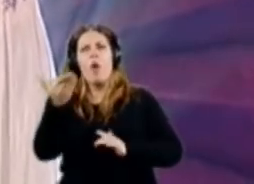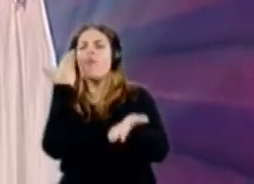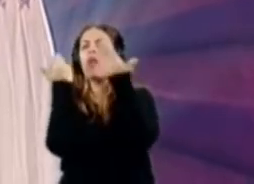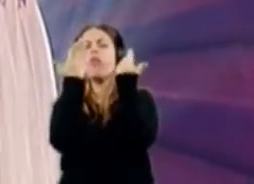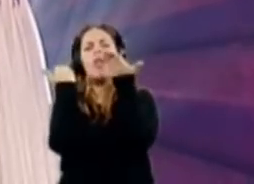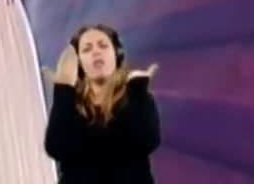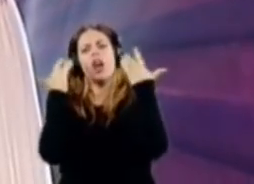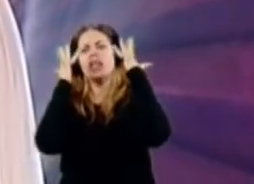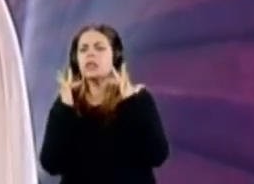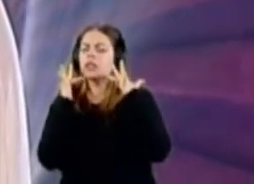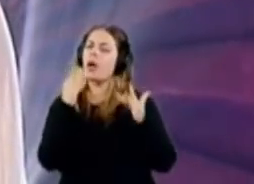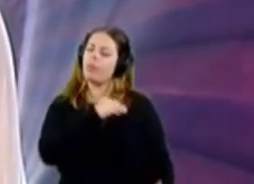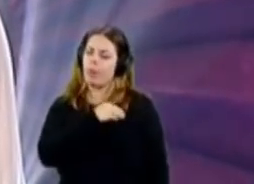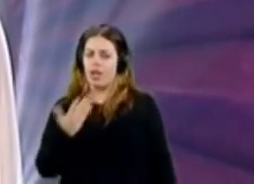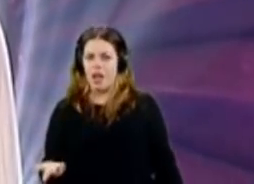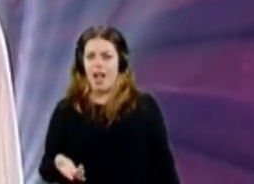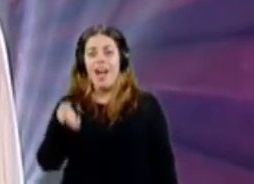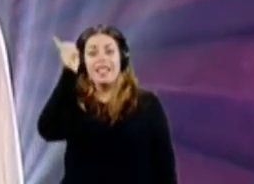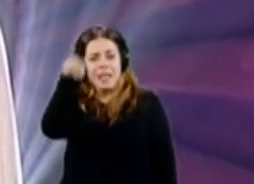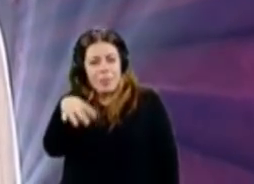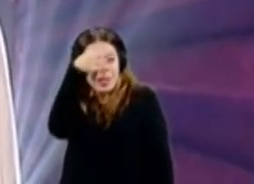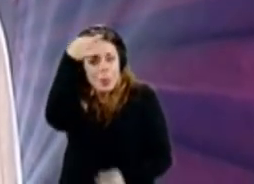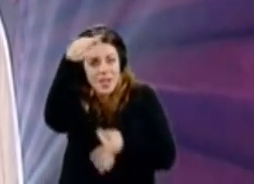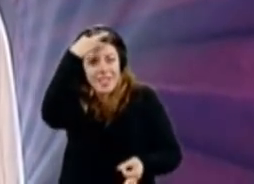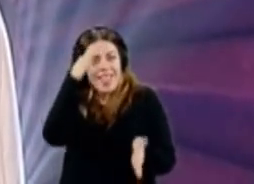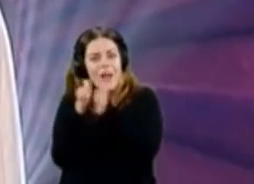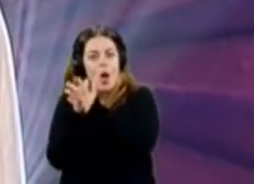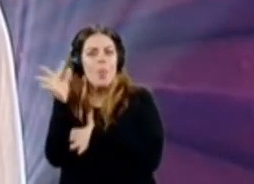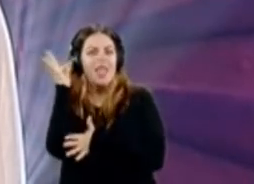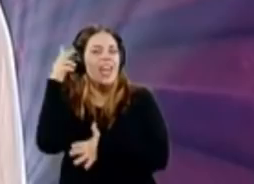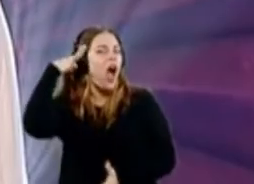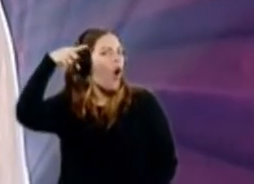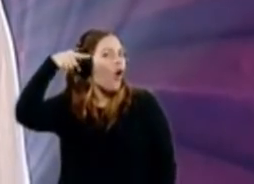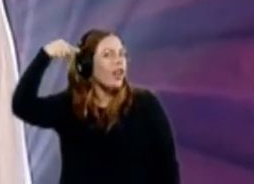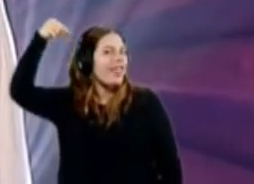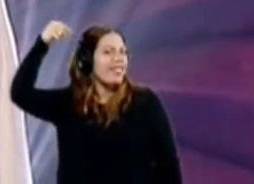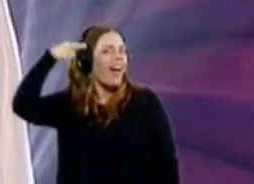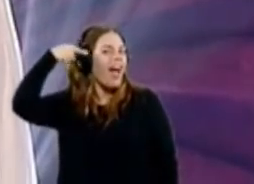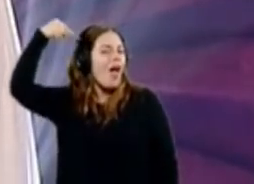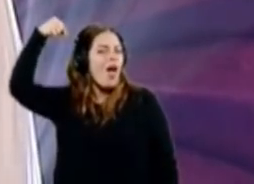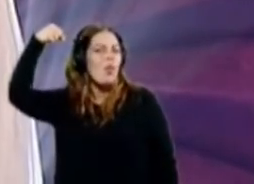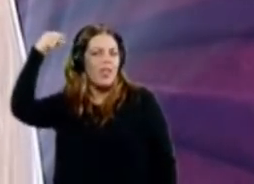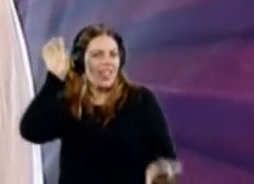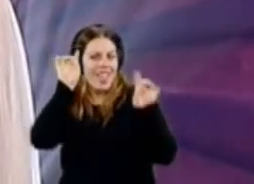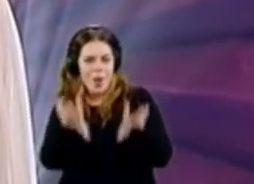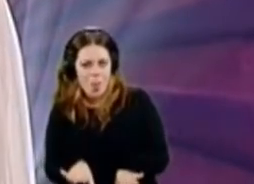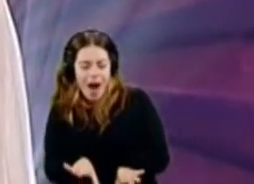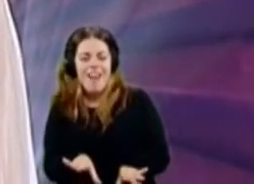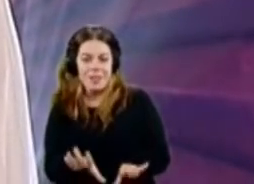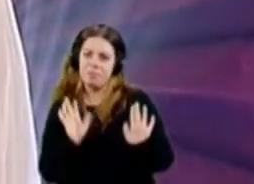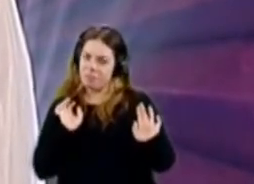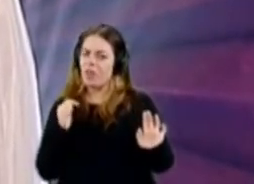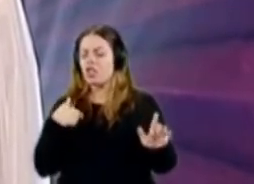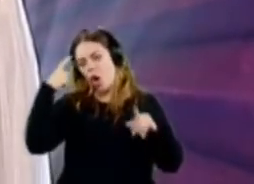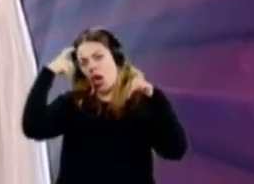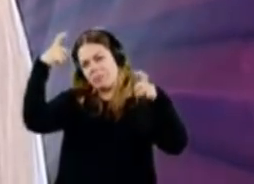el detalle, no sé si se han fijado, en la orejita de Fátima, que además de presentadora, hoy viene de duende, ¿no? Con efectos especiales. He intentado ser una